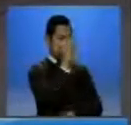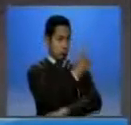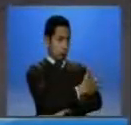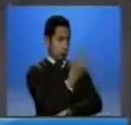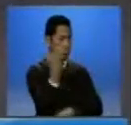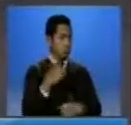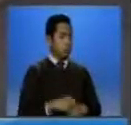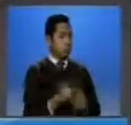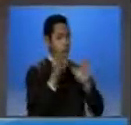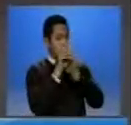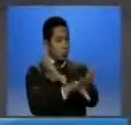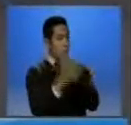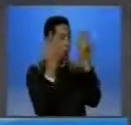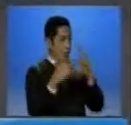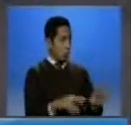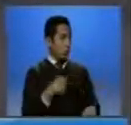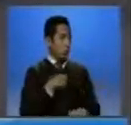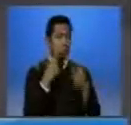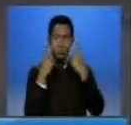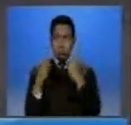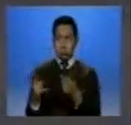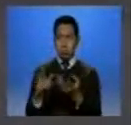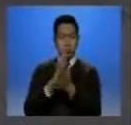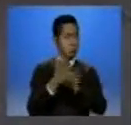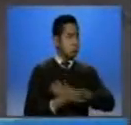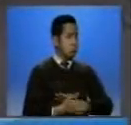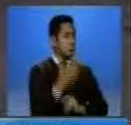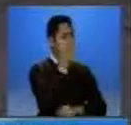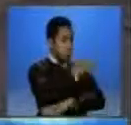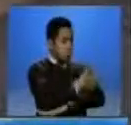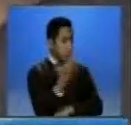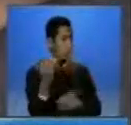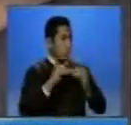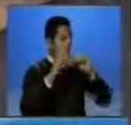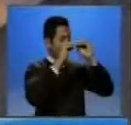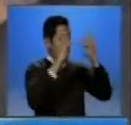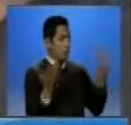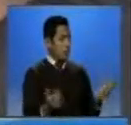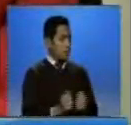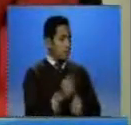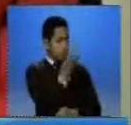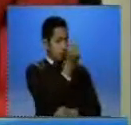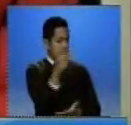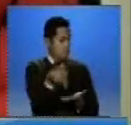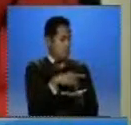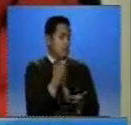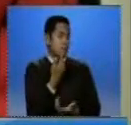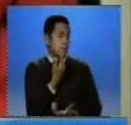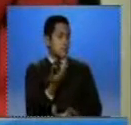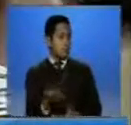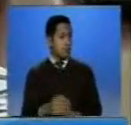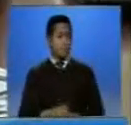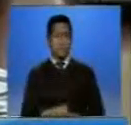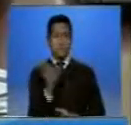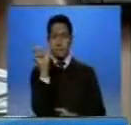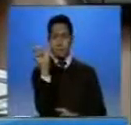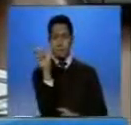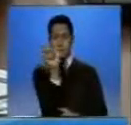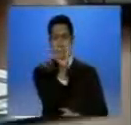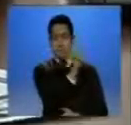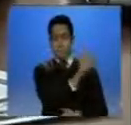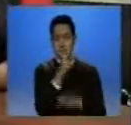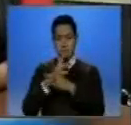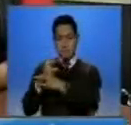depósito dice que ya está hecho, pero ahorita vuelta dice que no, que hay que esperar 3 días laborales para poder sacar el dinero. Ante la entrega de tarjetas, el Consejo de